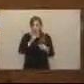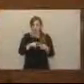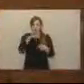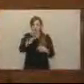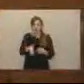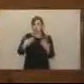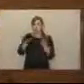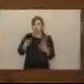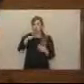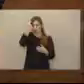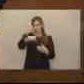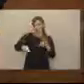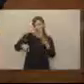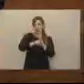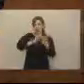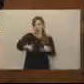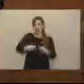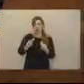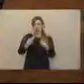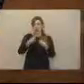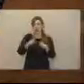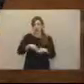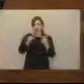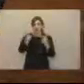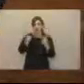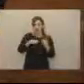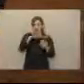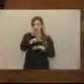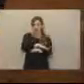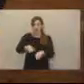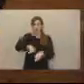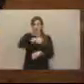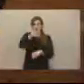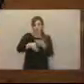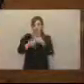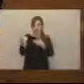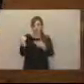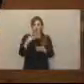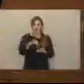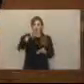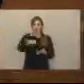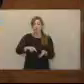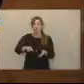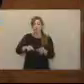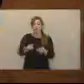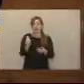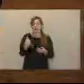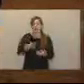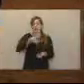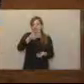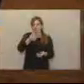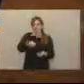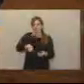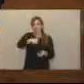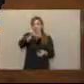previsto ya en la Ley de Reforma del Sector Público que el propio Gobierno aprobó en su día y contemplada y aprobada. Nosotros no lo votamos a favor,